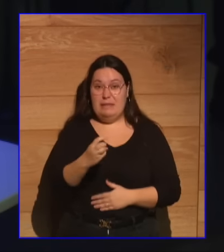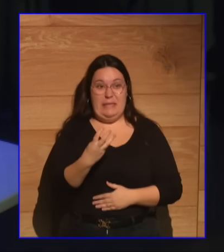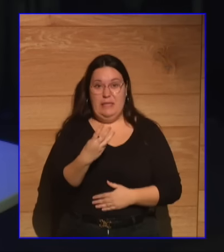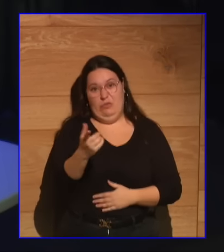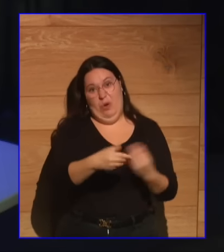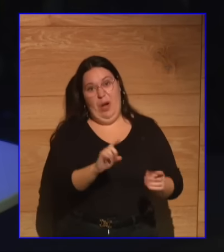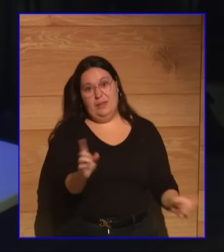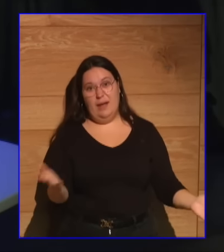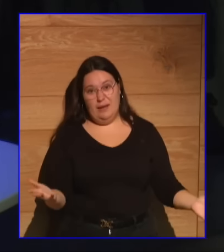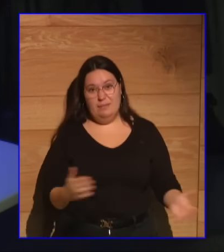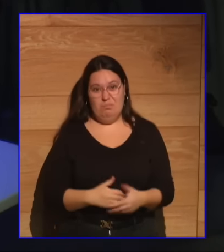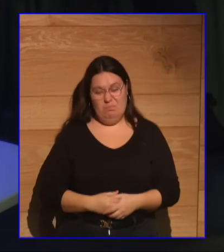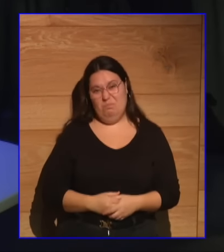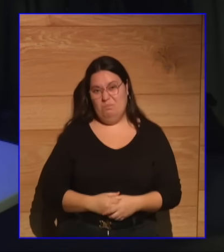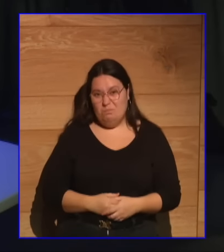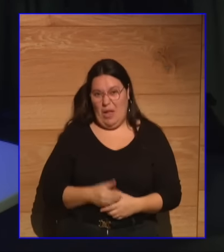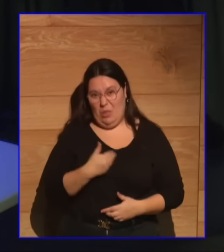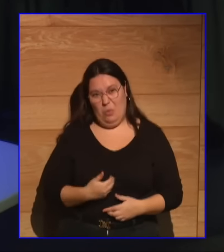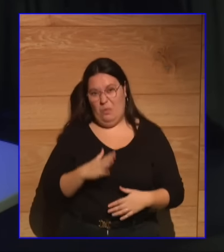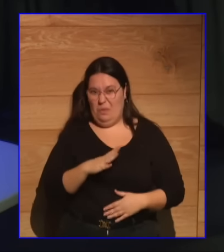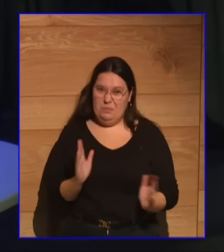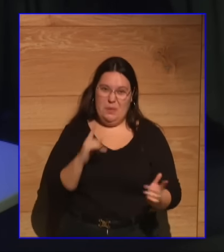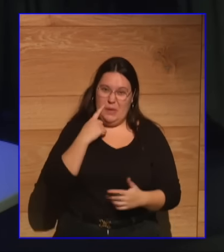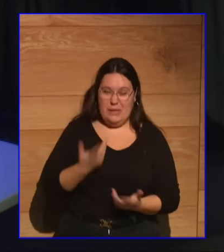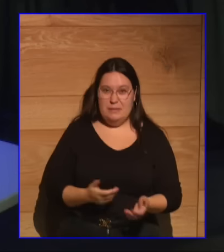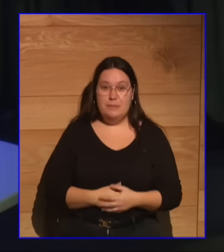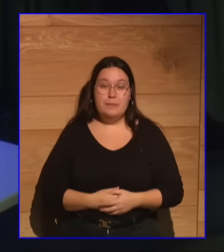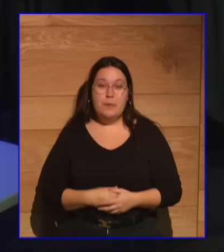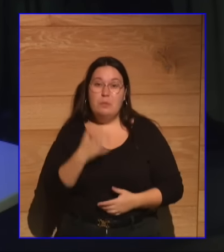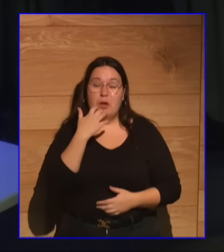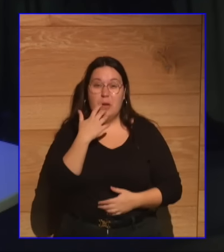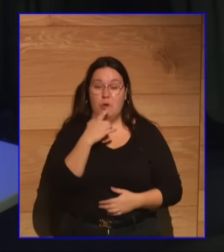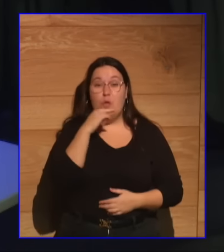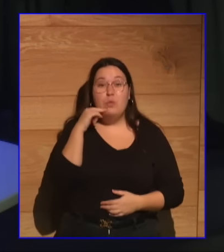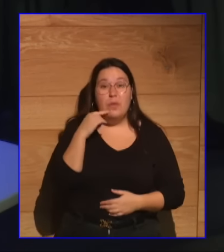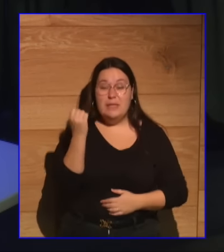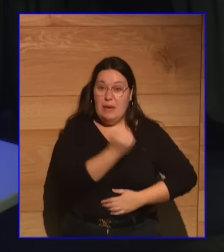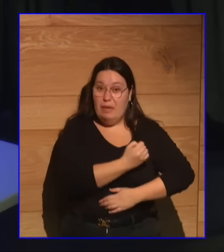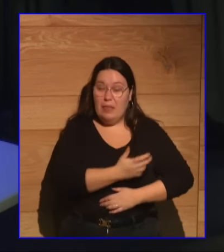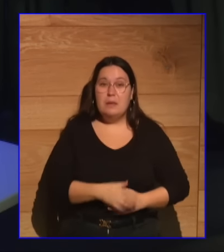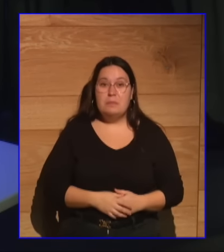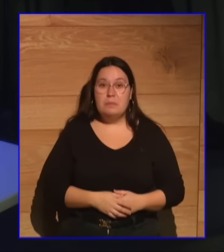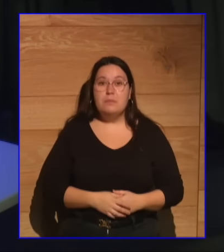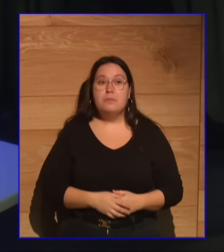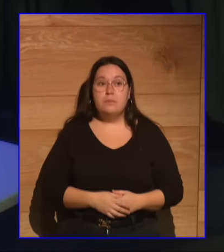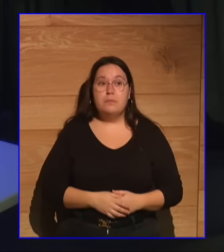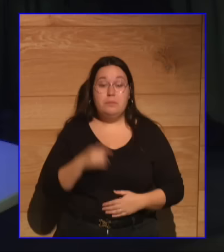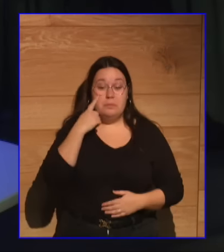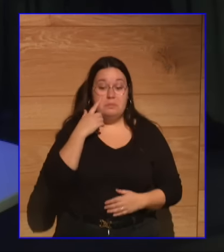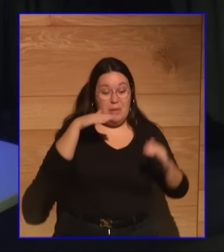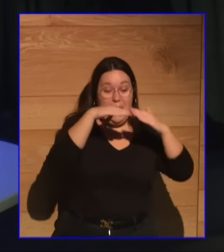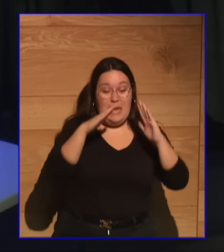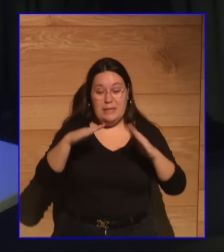ustedes, señores. Es Don Cuétara. Fíjese usted. Por ejemplo, en los dulces de Navidad. Pásense ustedes por las